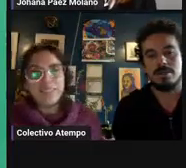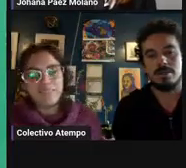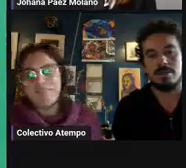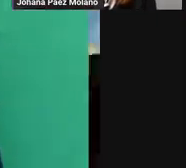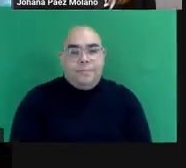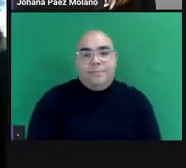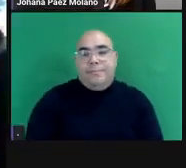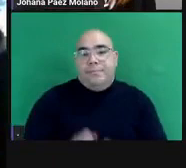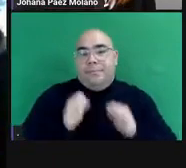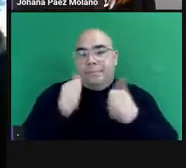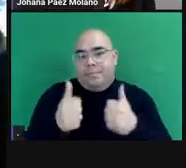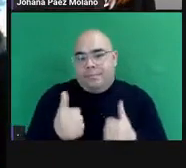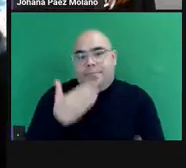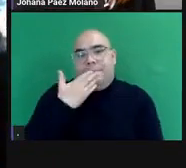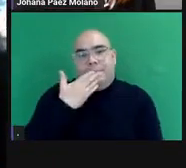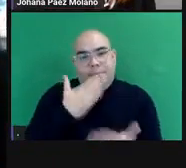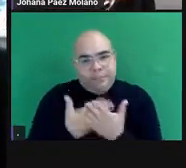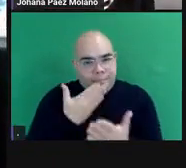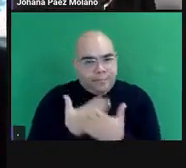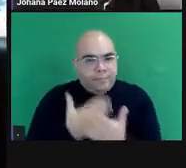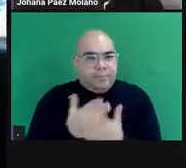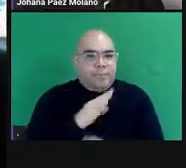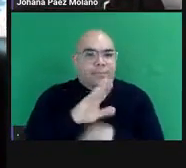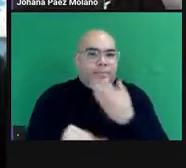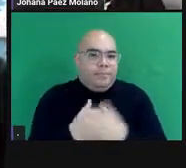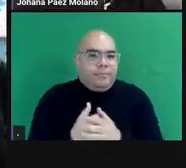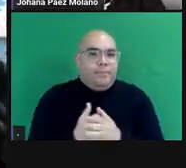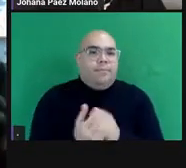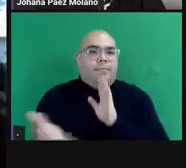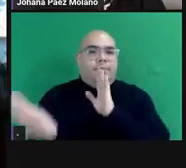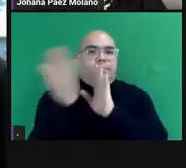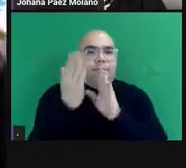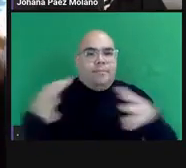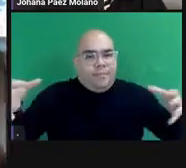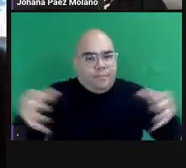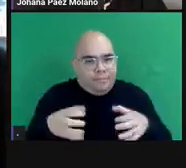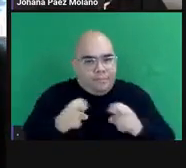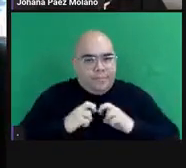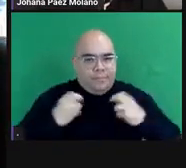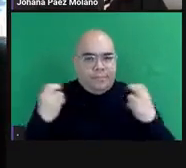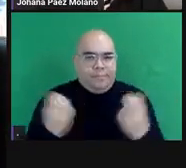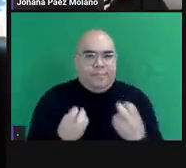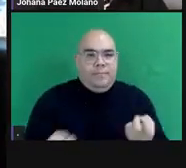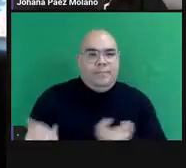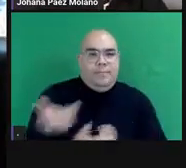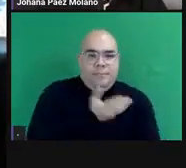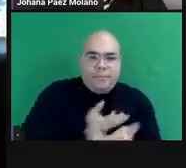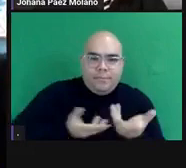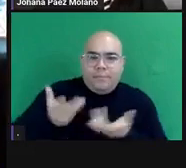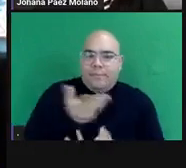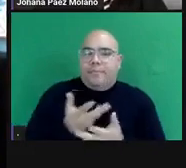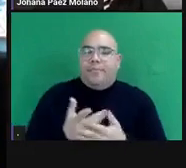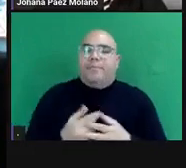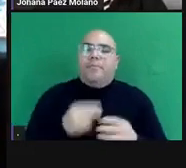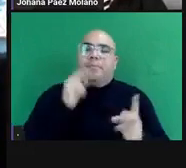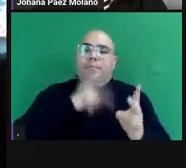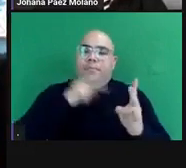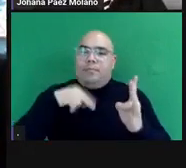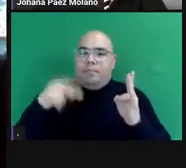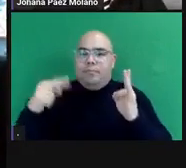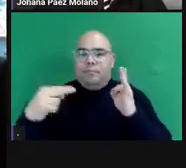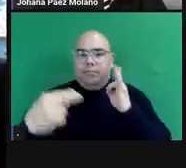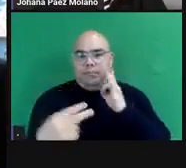Bueno, agradecer ante todo la juntanza, ¿no? que se gestó acá, todas las diferentes perspectivas y sobre